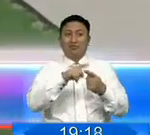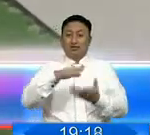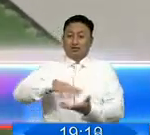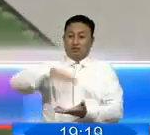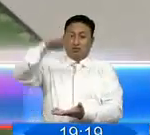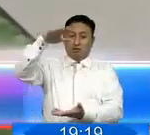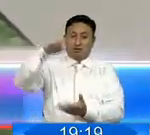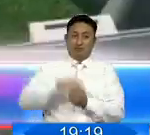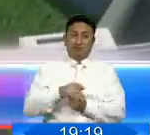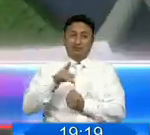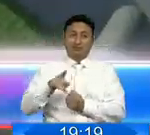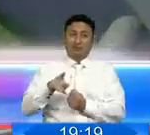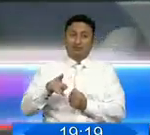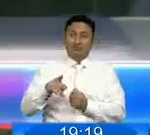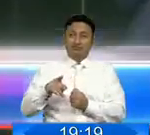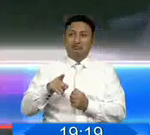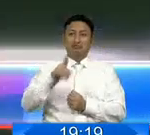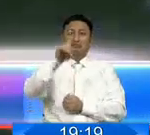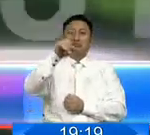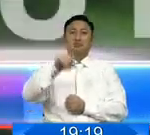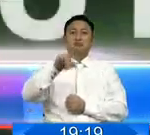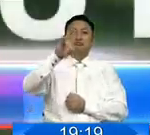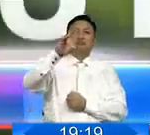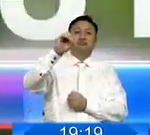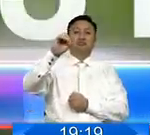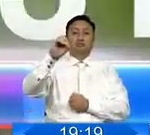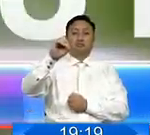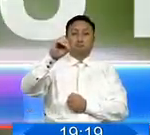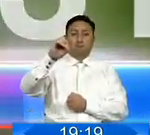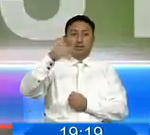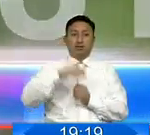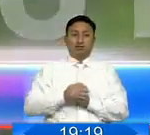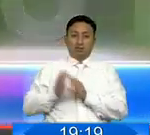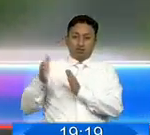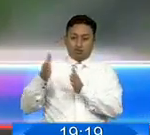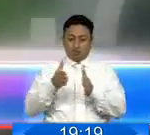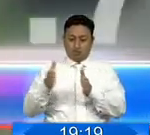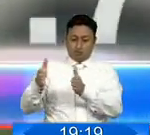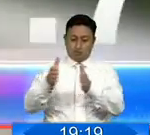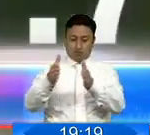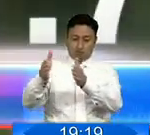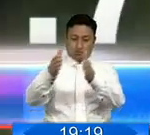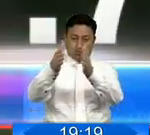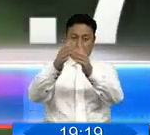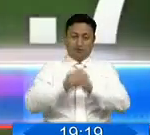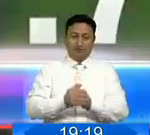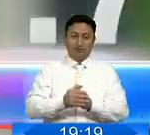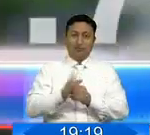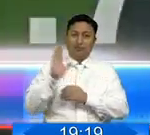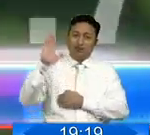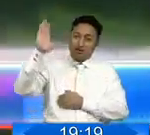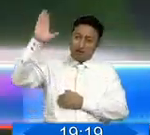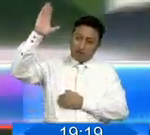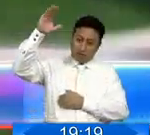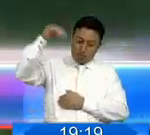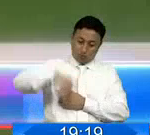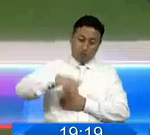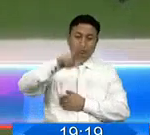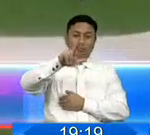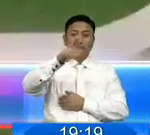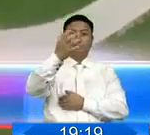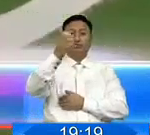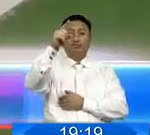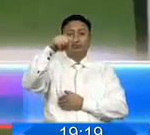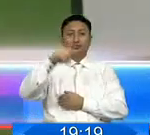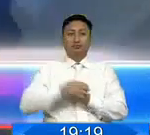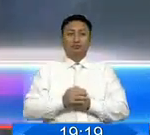desde donde, en una longitud de 1.700 metros, se conducirá por una tubería con una caída de 315 metros a la